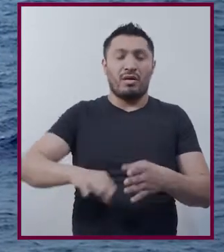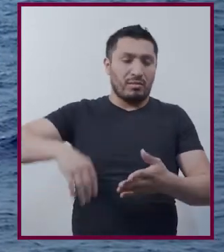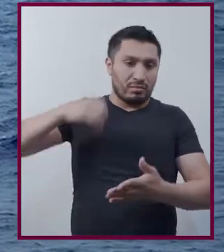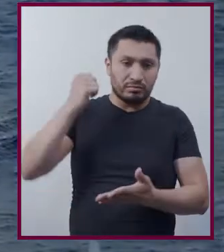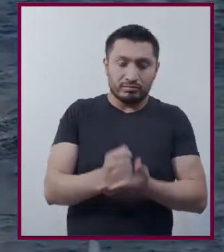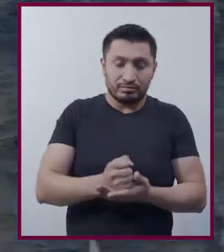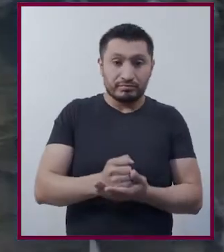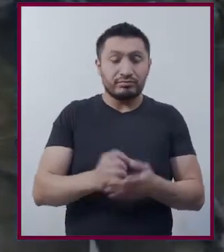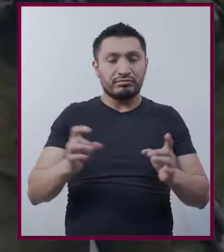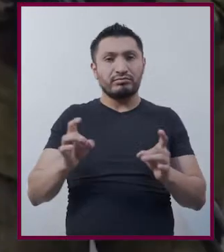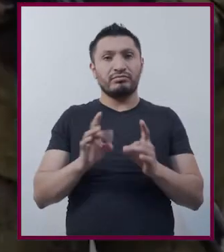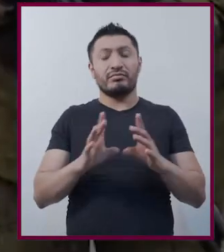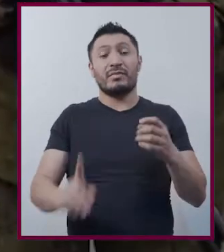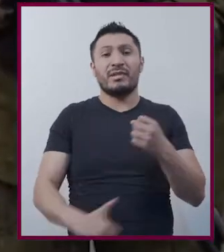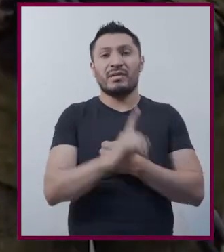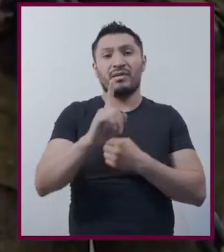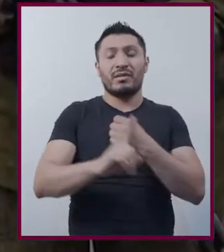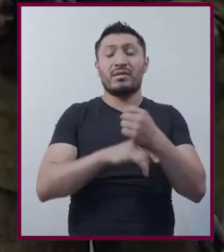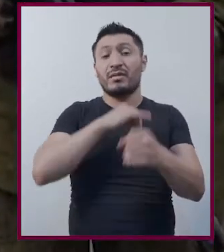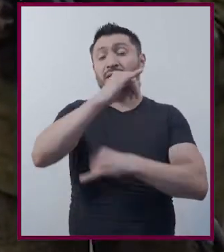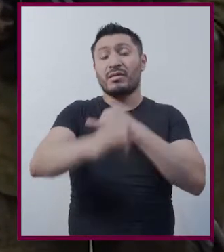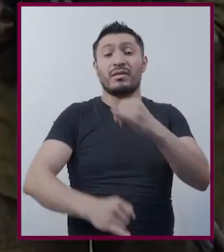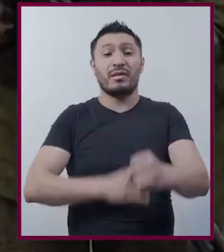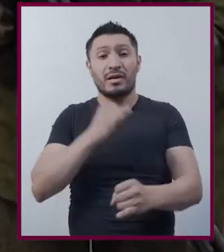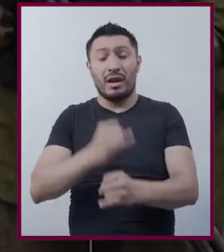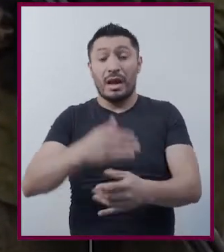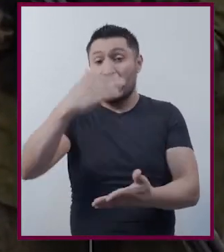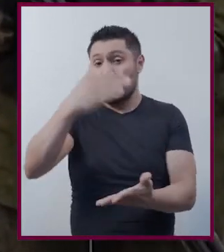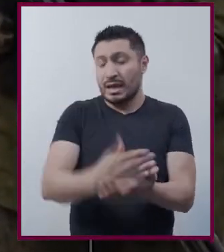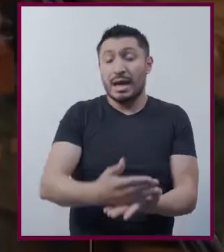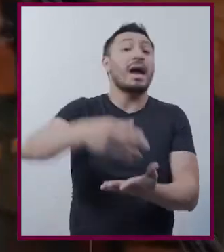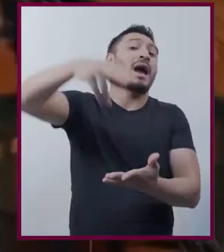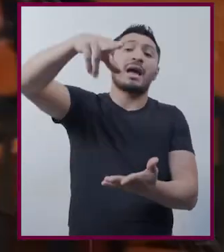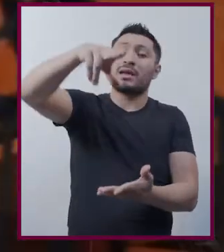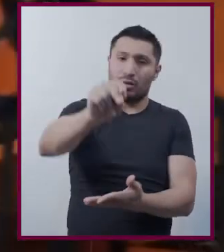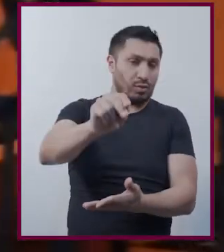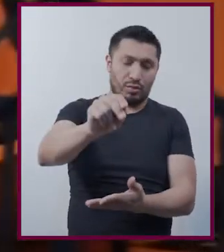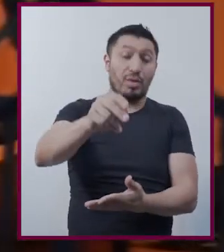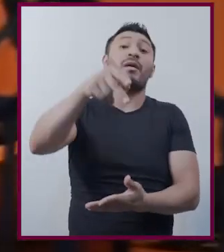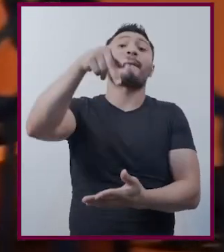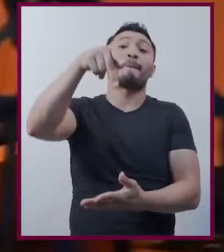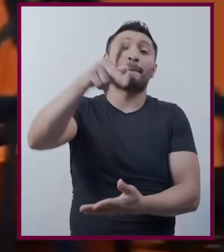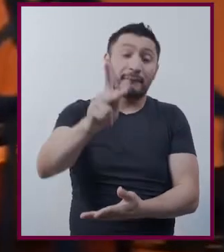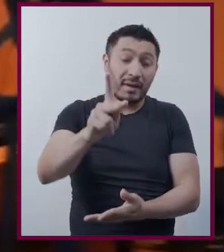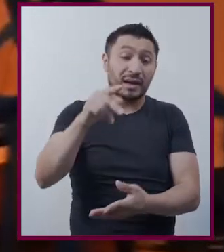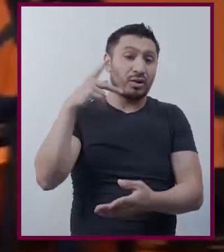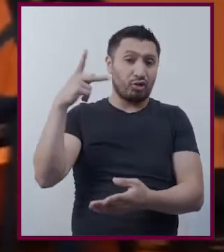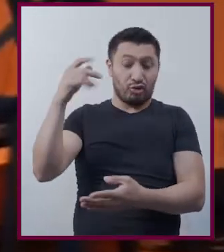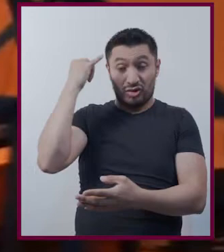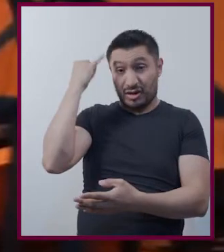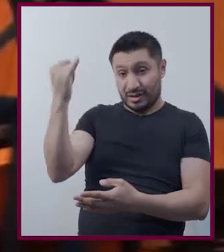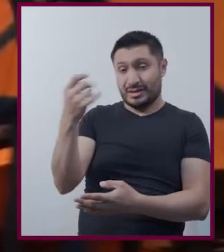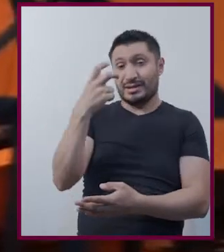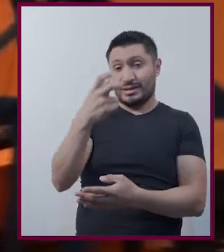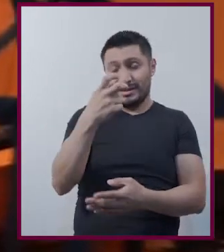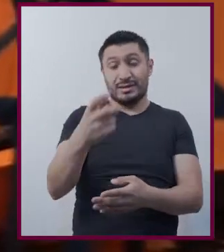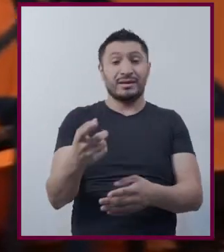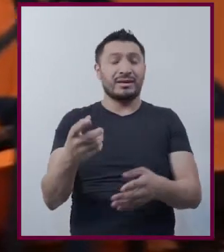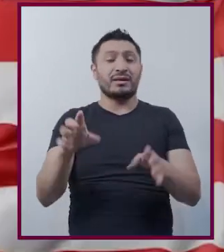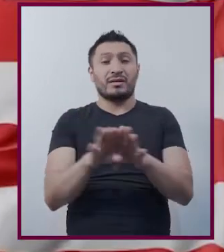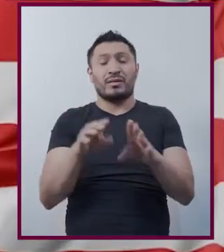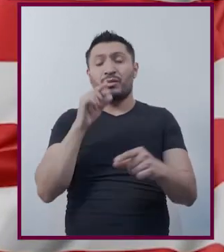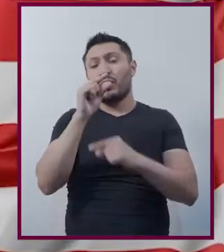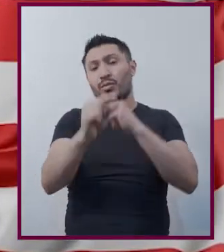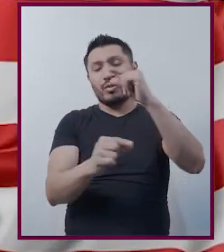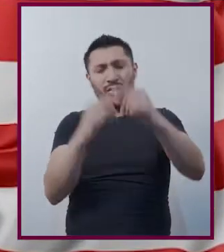a la mañana los conflictos internacionales fueran a detenerse. Sin embargo, a decir suyo, esto acabaría sucediendo